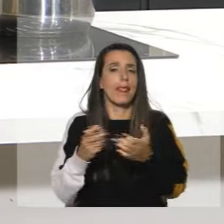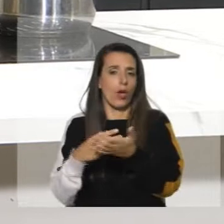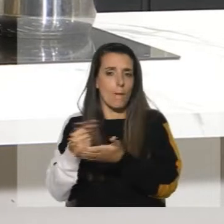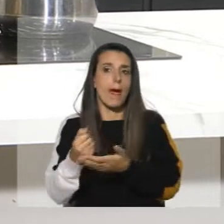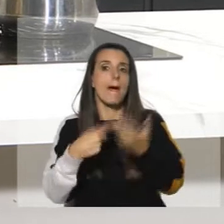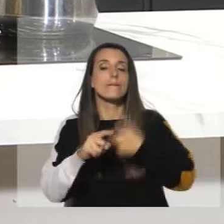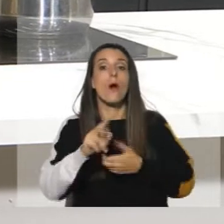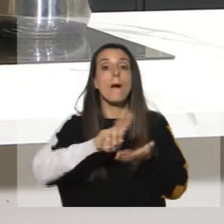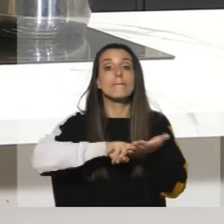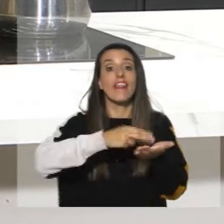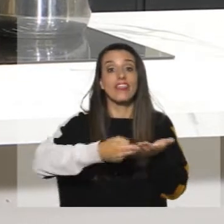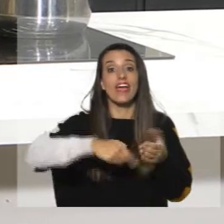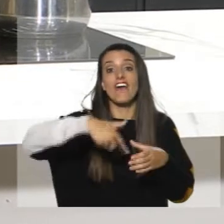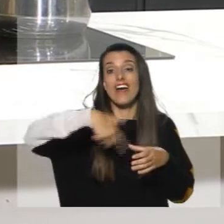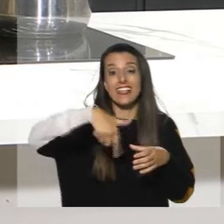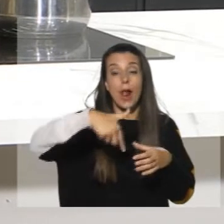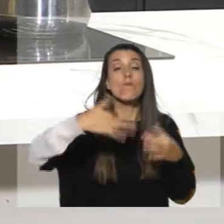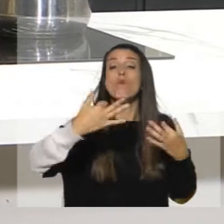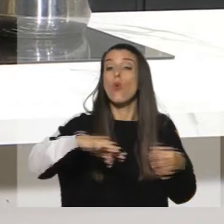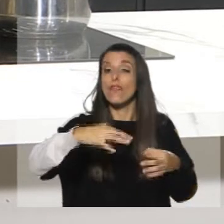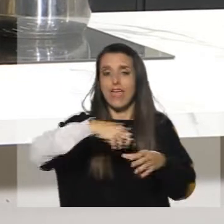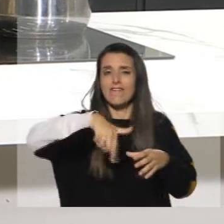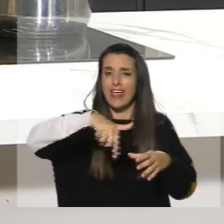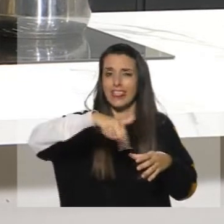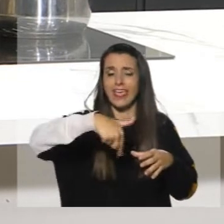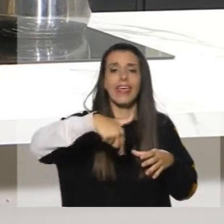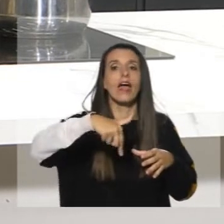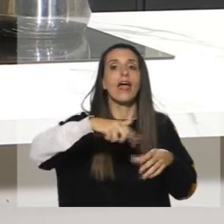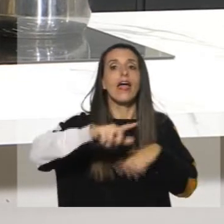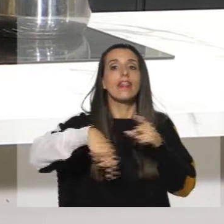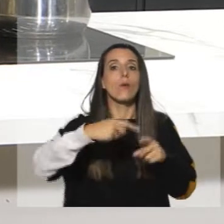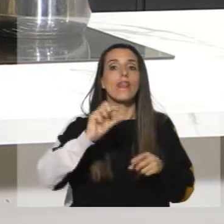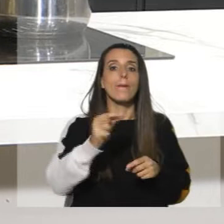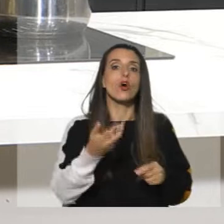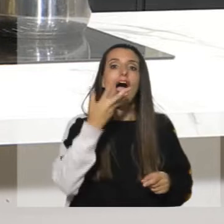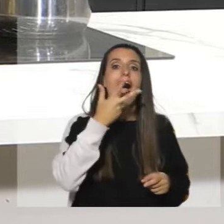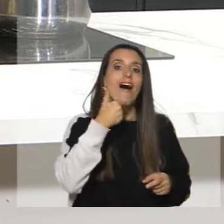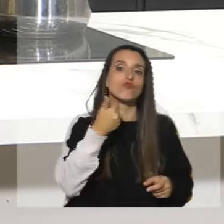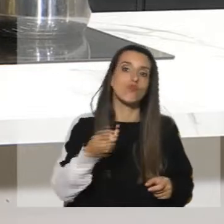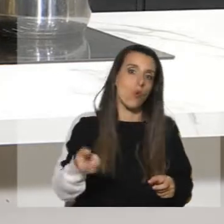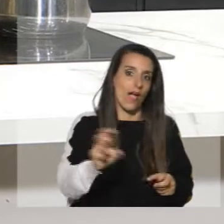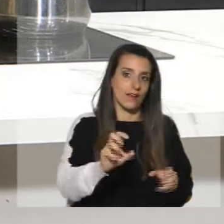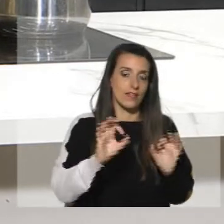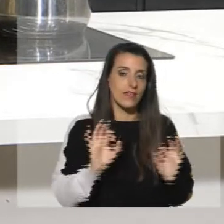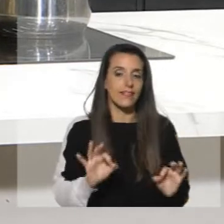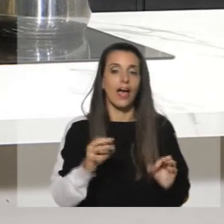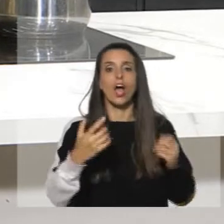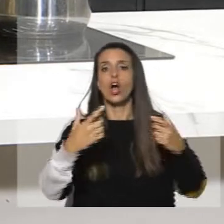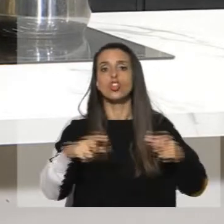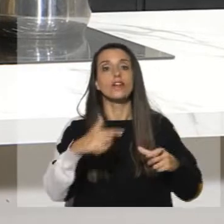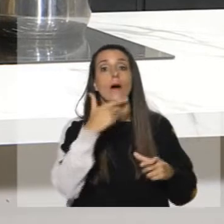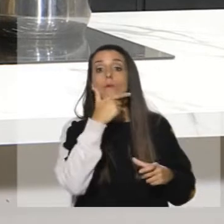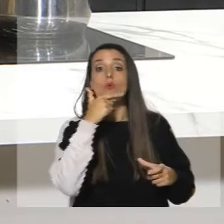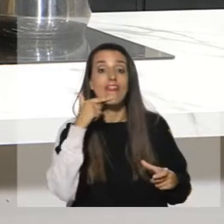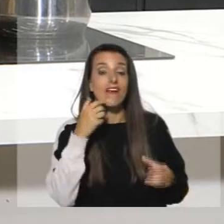es manteca que la voy a batir bien hasta que quede cremosa y después le voy a agregar de a poco azúcar. ¿Tá? Es una torta que es muy rica porque